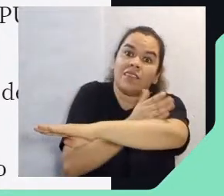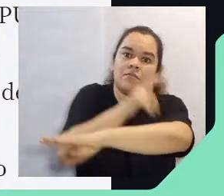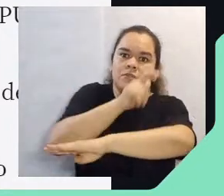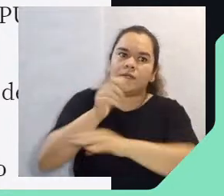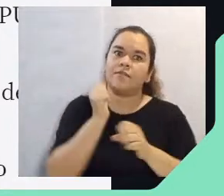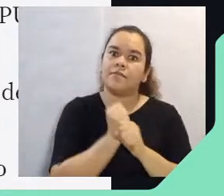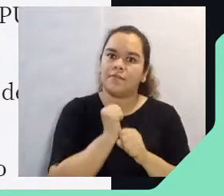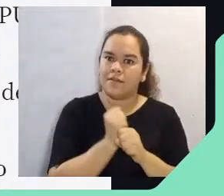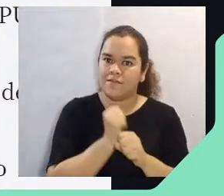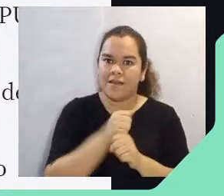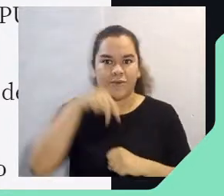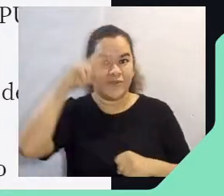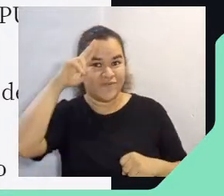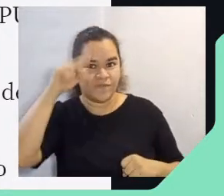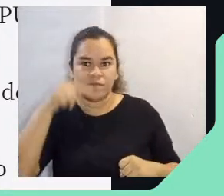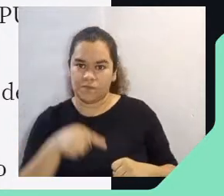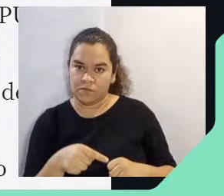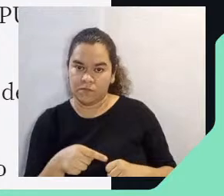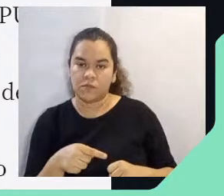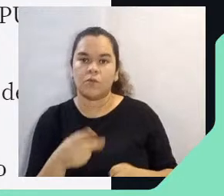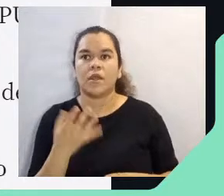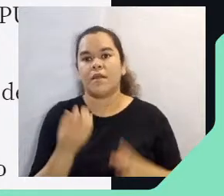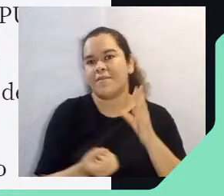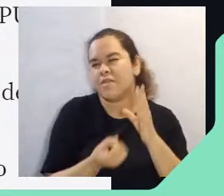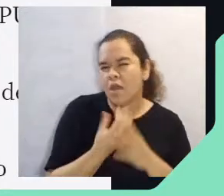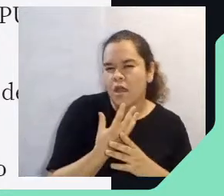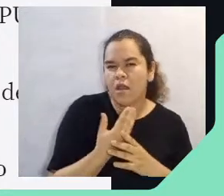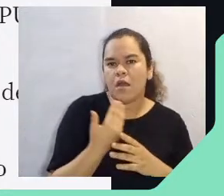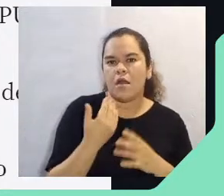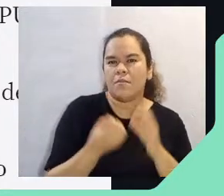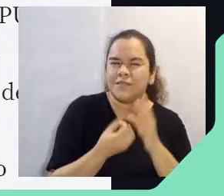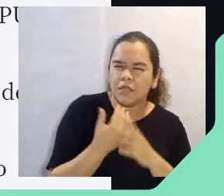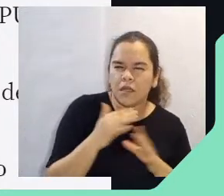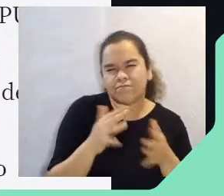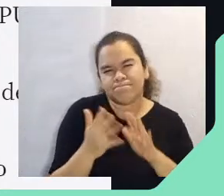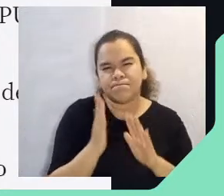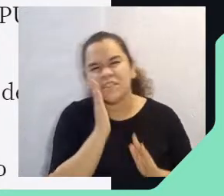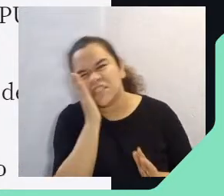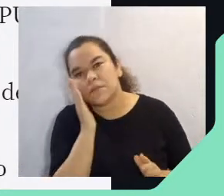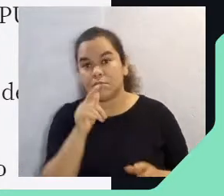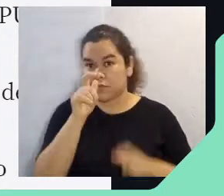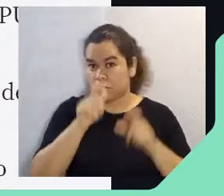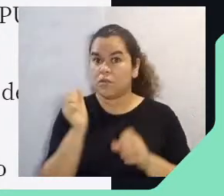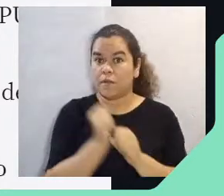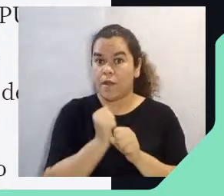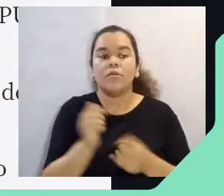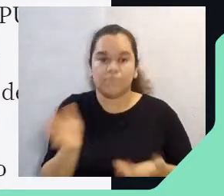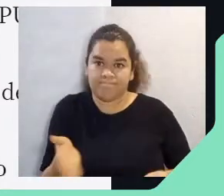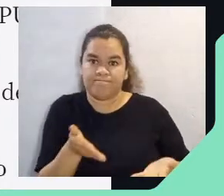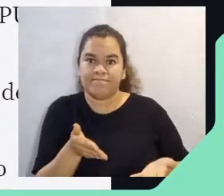a la mañana o mañana tarde puedan, si necesitan trabajar, lo puedan hacer.